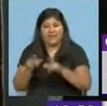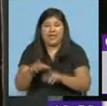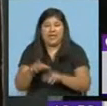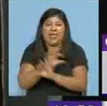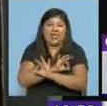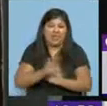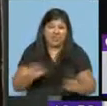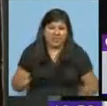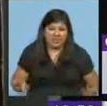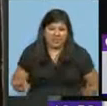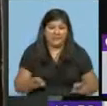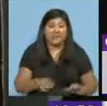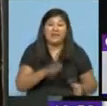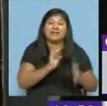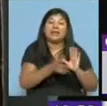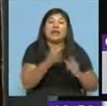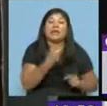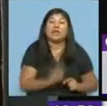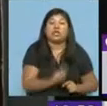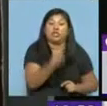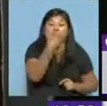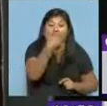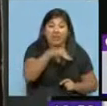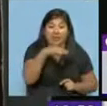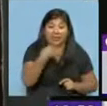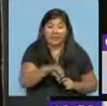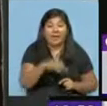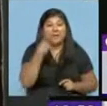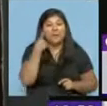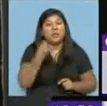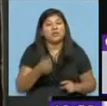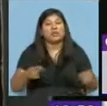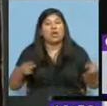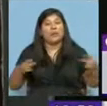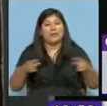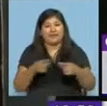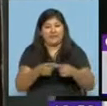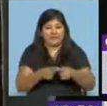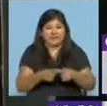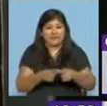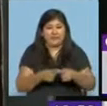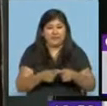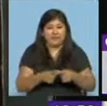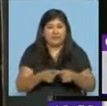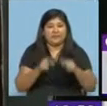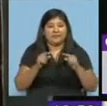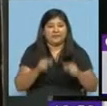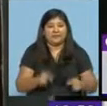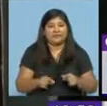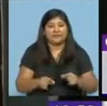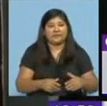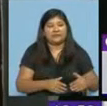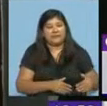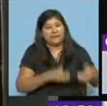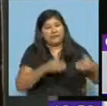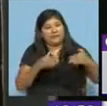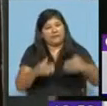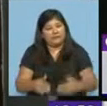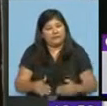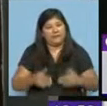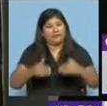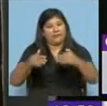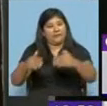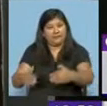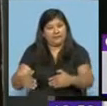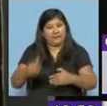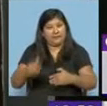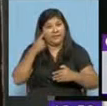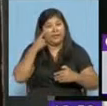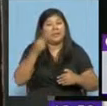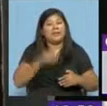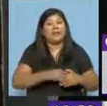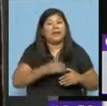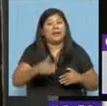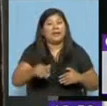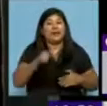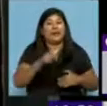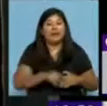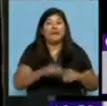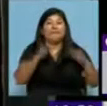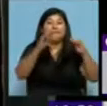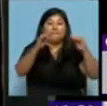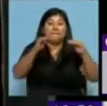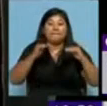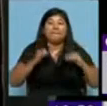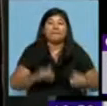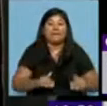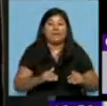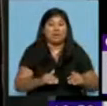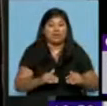comunidad. Por eso el objetivo es, a mediano y largo plazo, es a bajar justamente el número